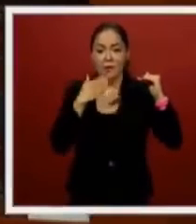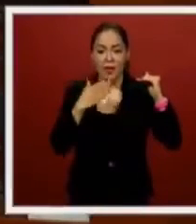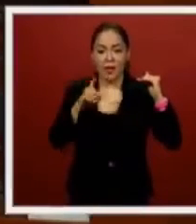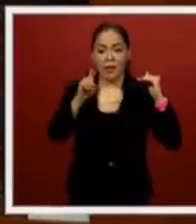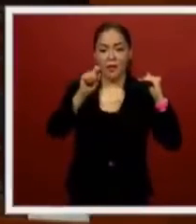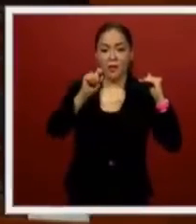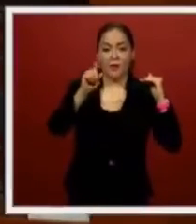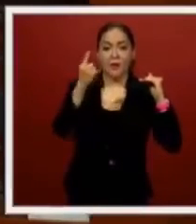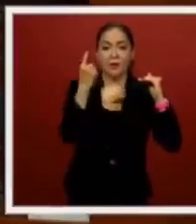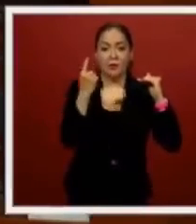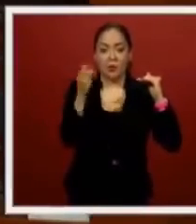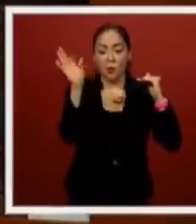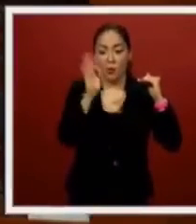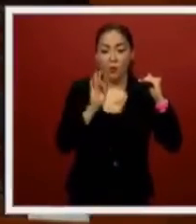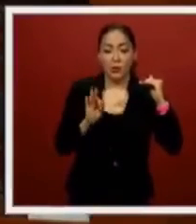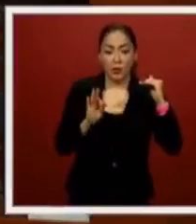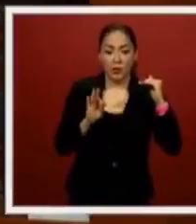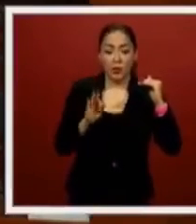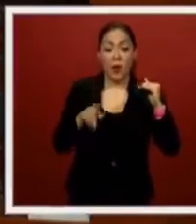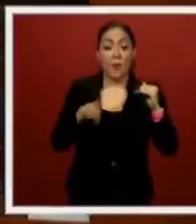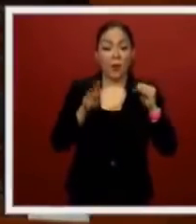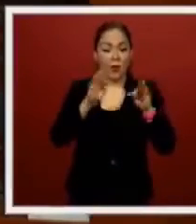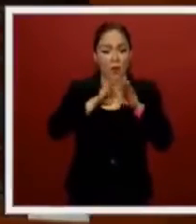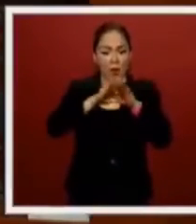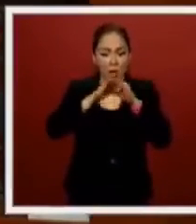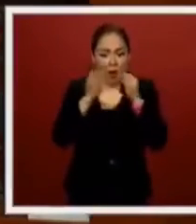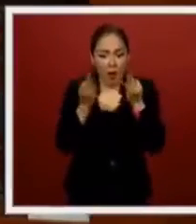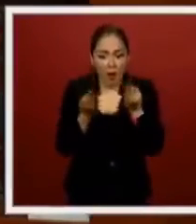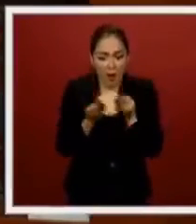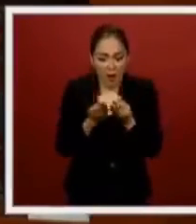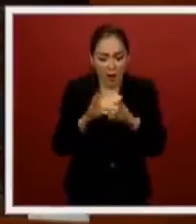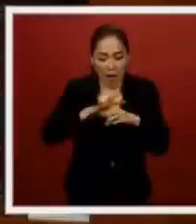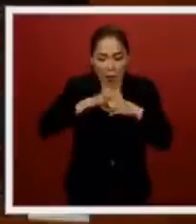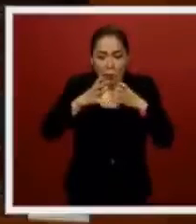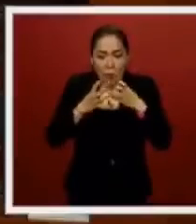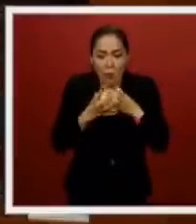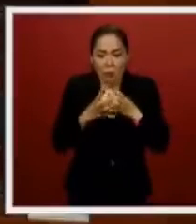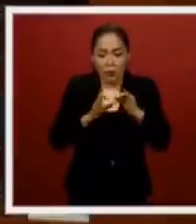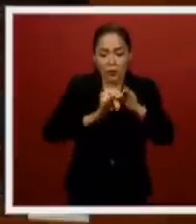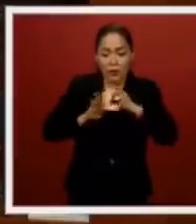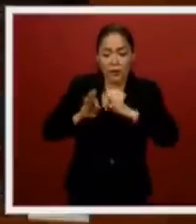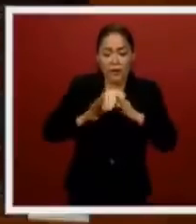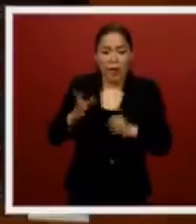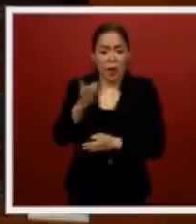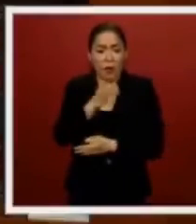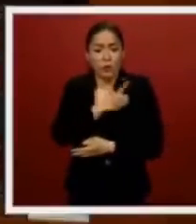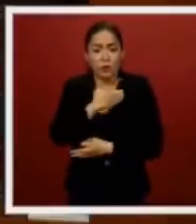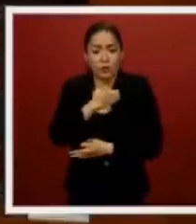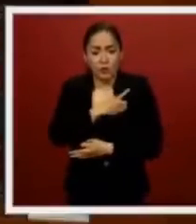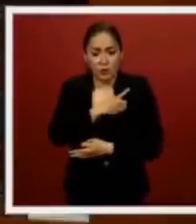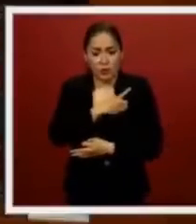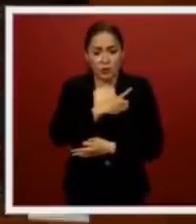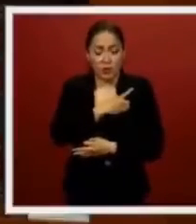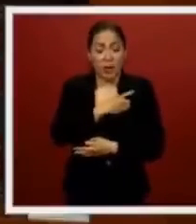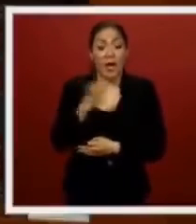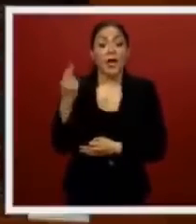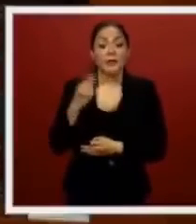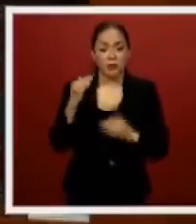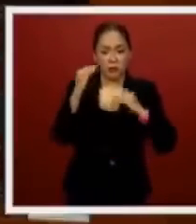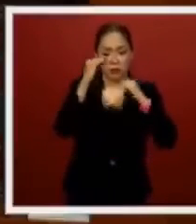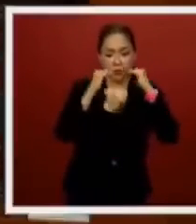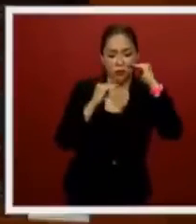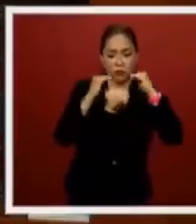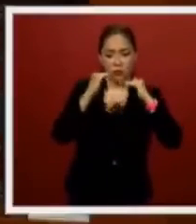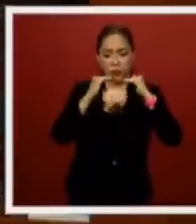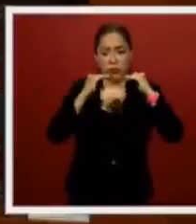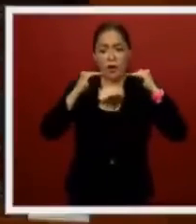Tierra lo ha regulado solita durante muchos años. Y ese equilibrio se está perdiendo. Por eso